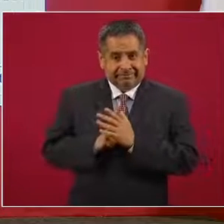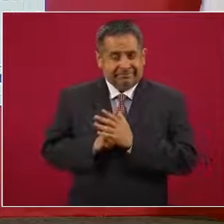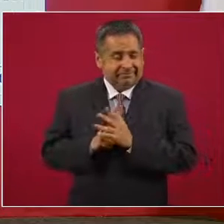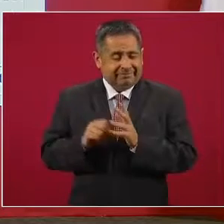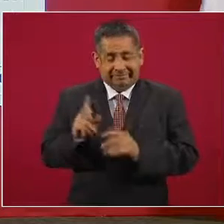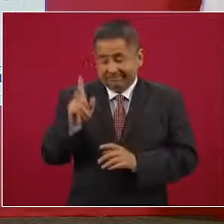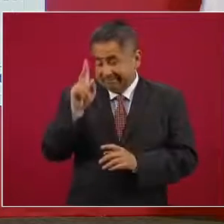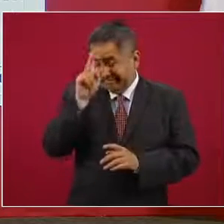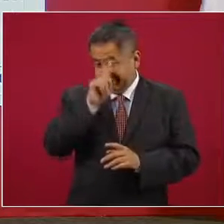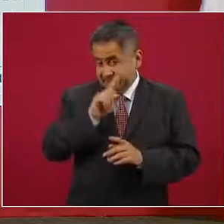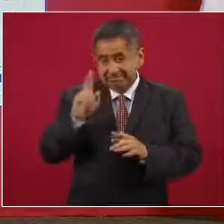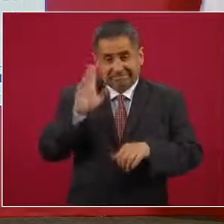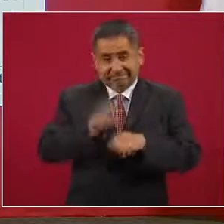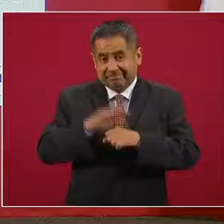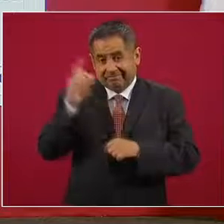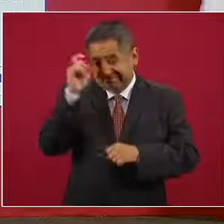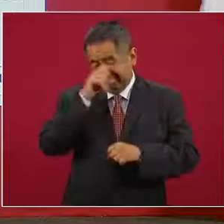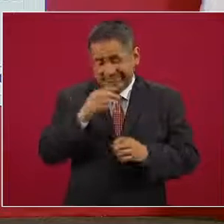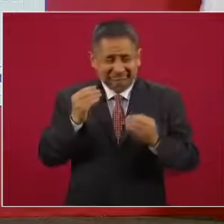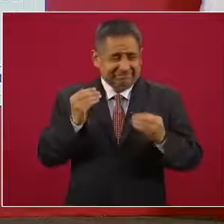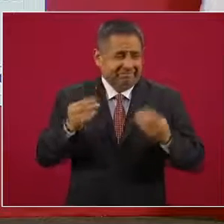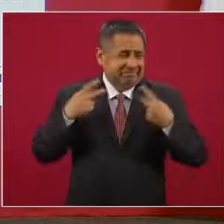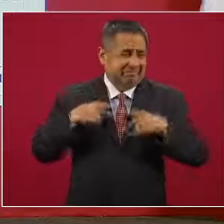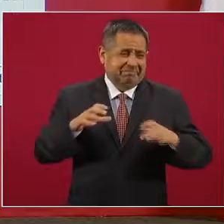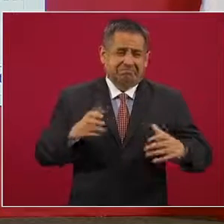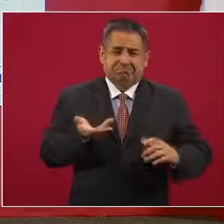es el más difícil.